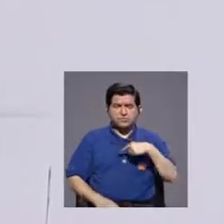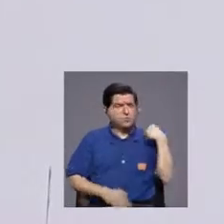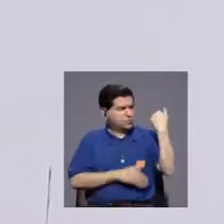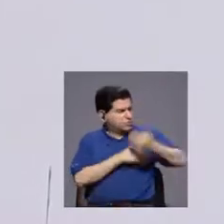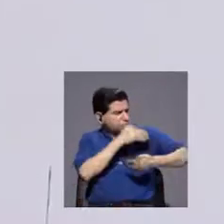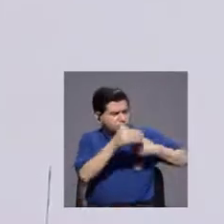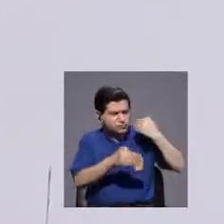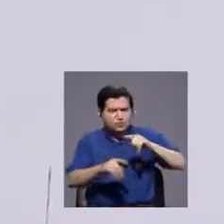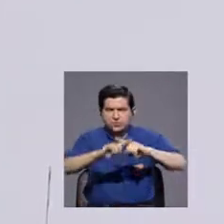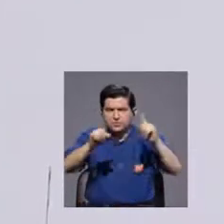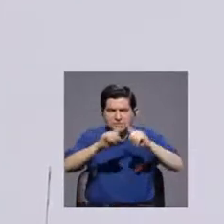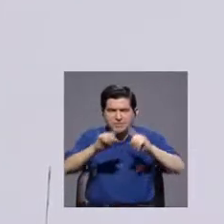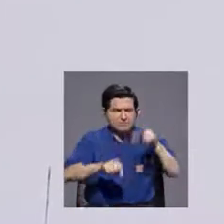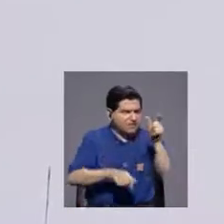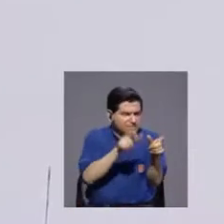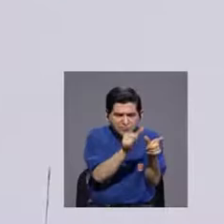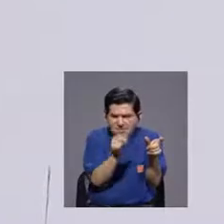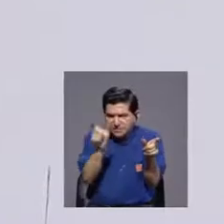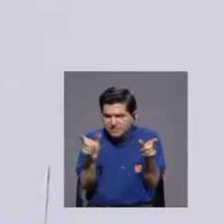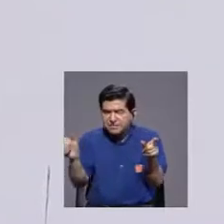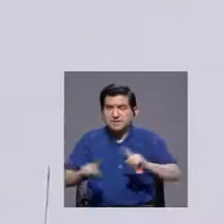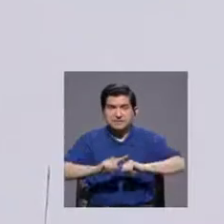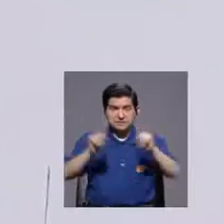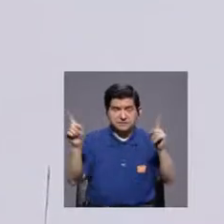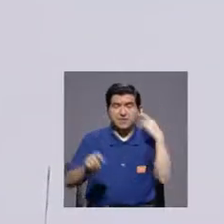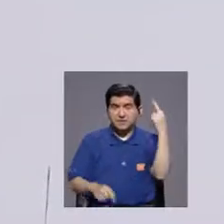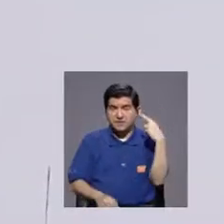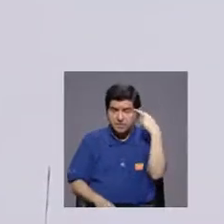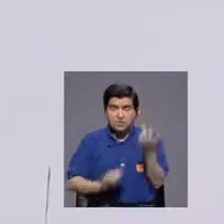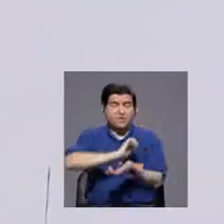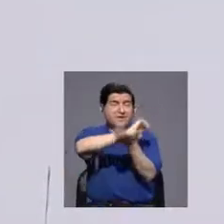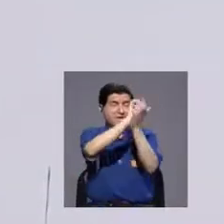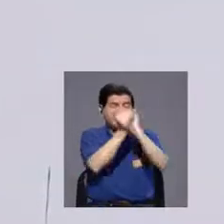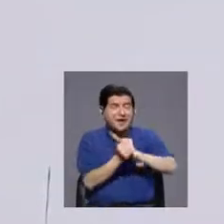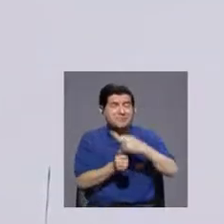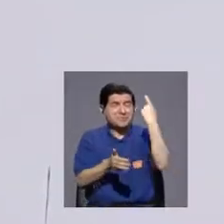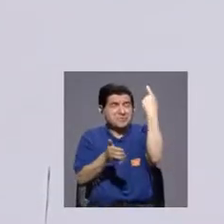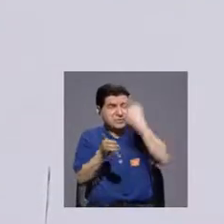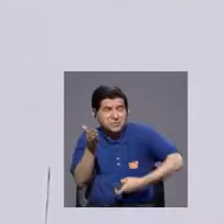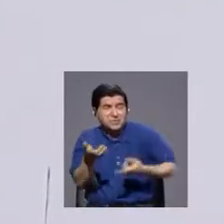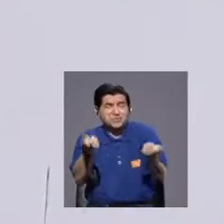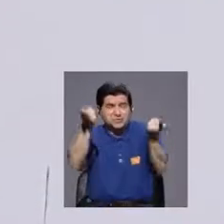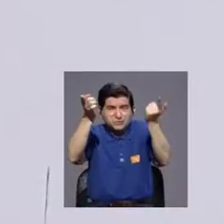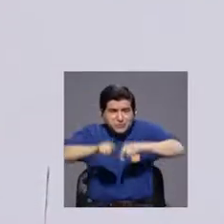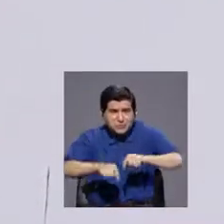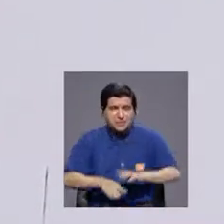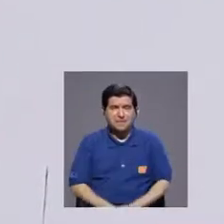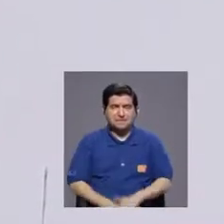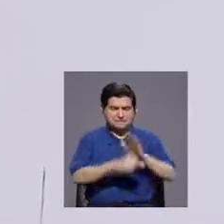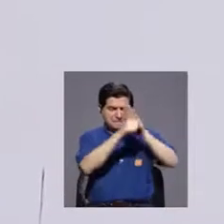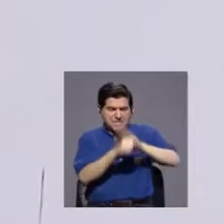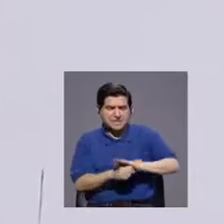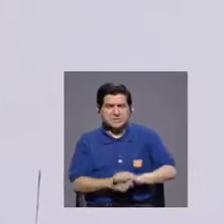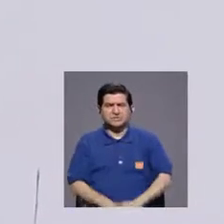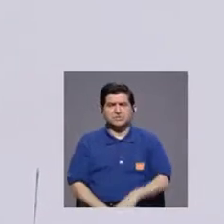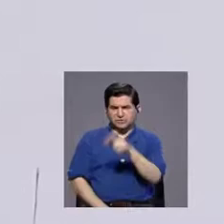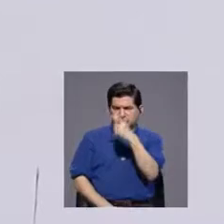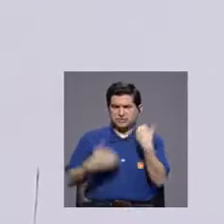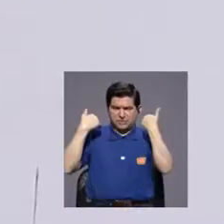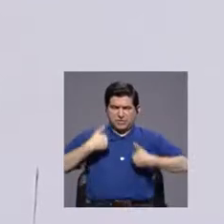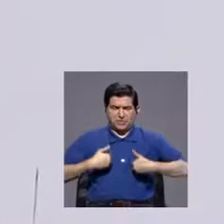las especies no obstante dado en los cambios tan abruptos que han habido por la presión del ser humano sobre el planeta